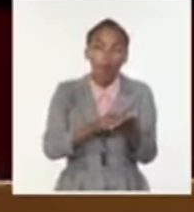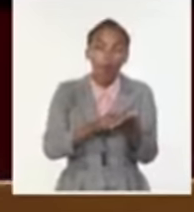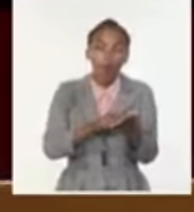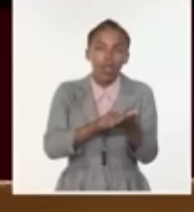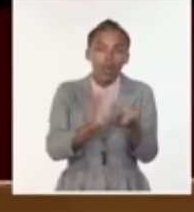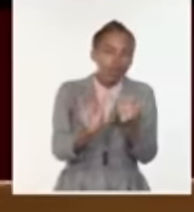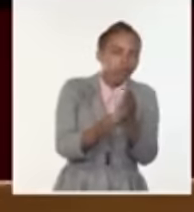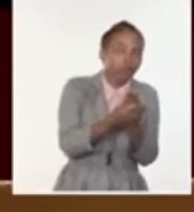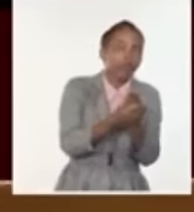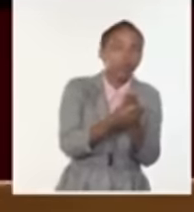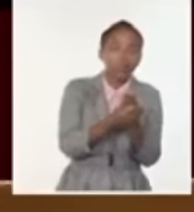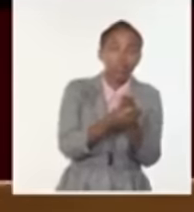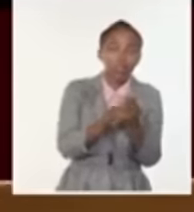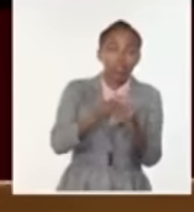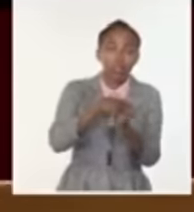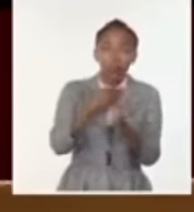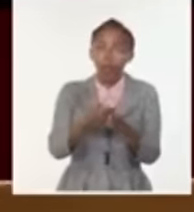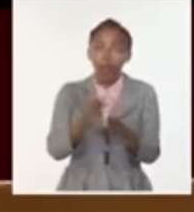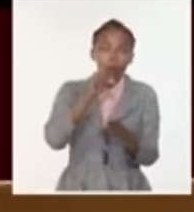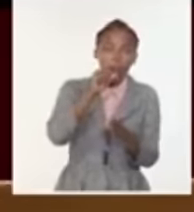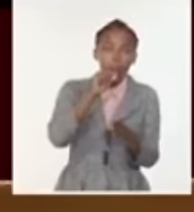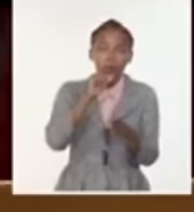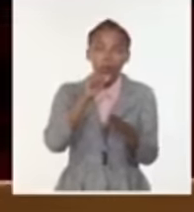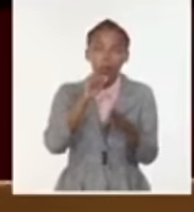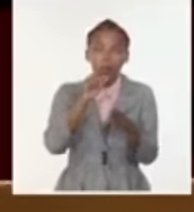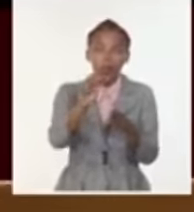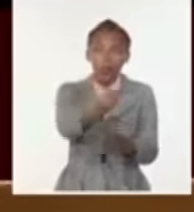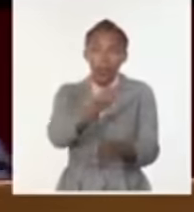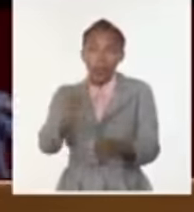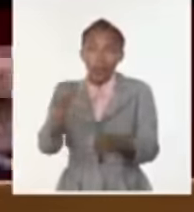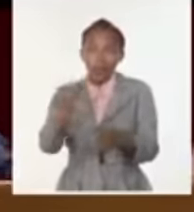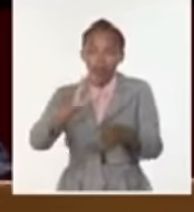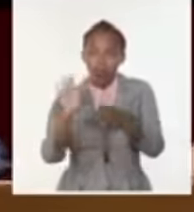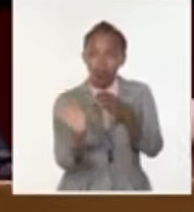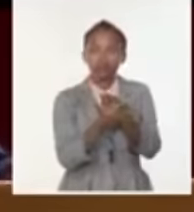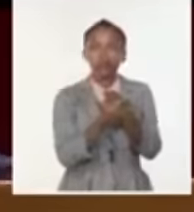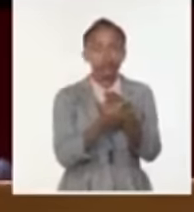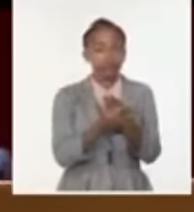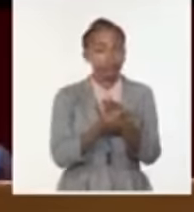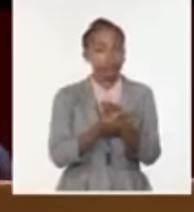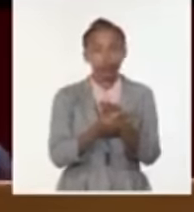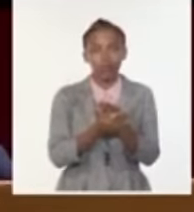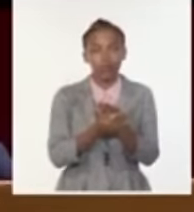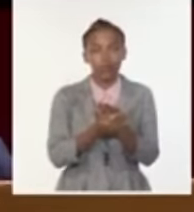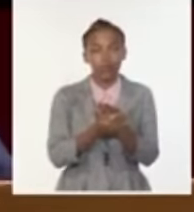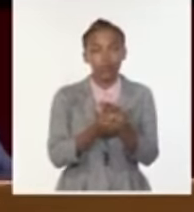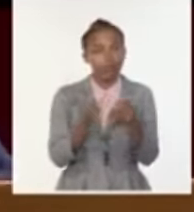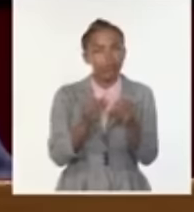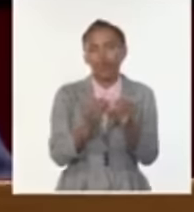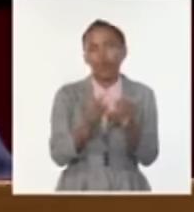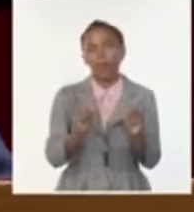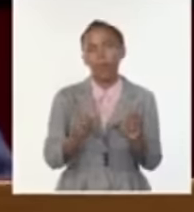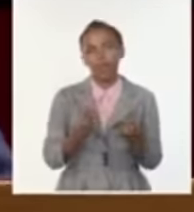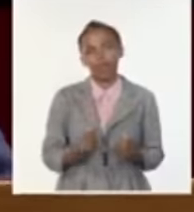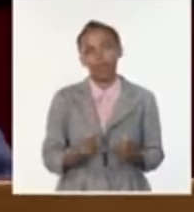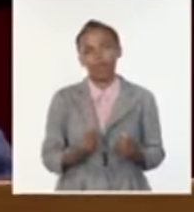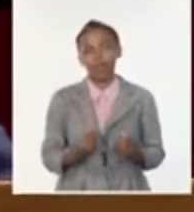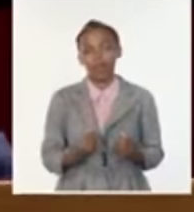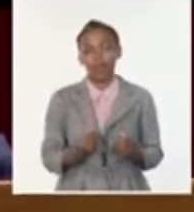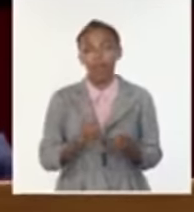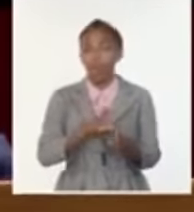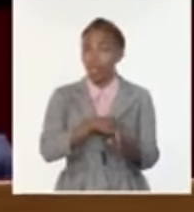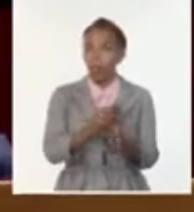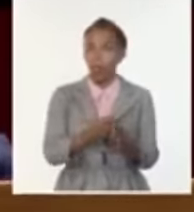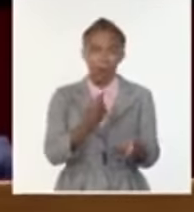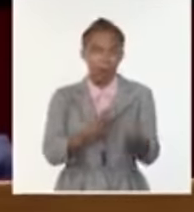para una nevera escondido. Estamos yendo donde está la nevera. Y ahí mismo estamos vendiendo forzosamente.